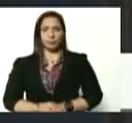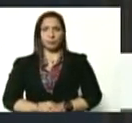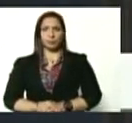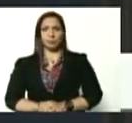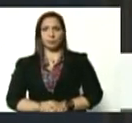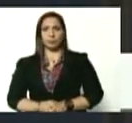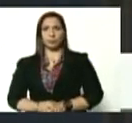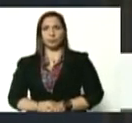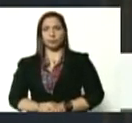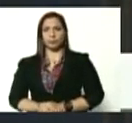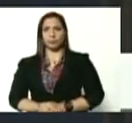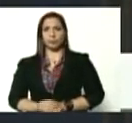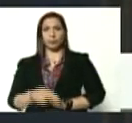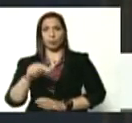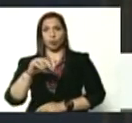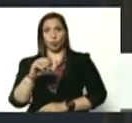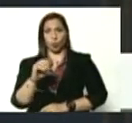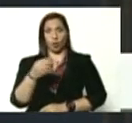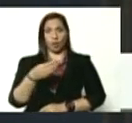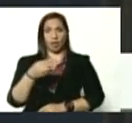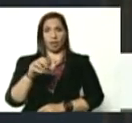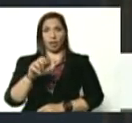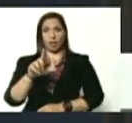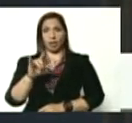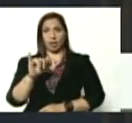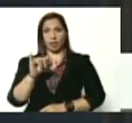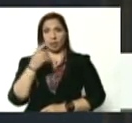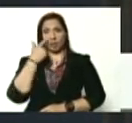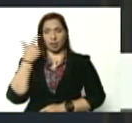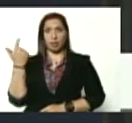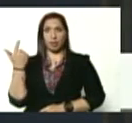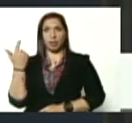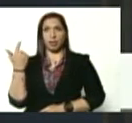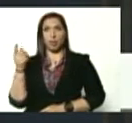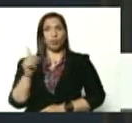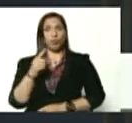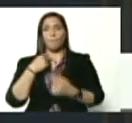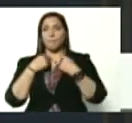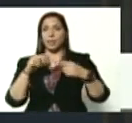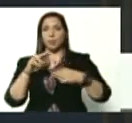lovely y no nos perdamos nunca